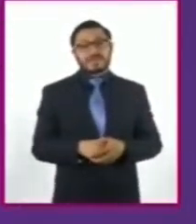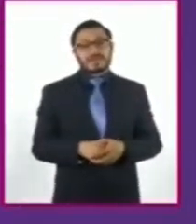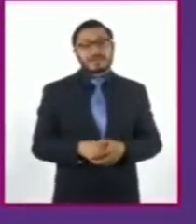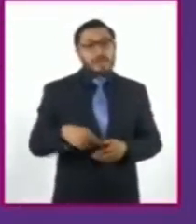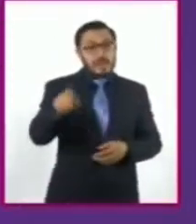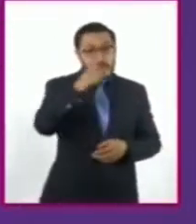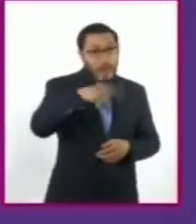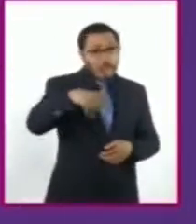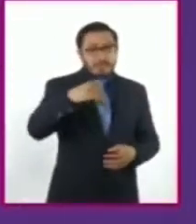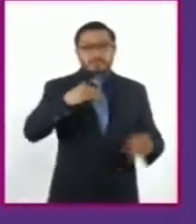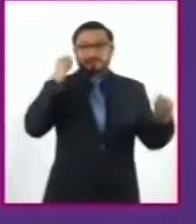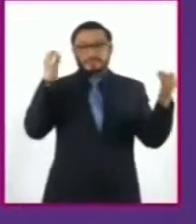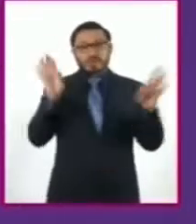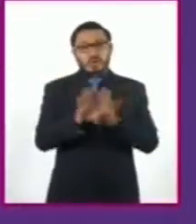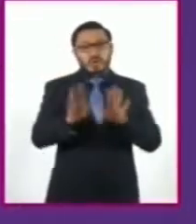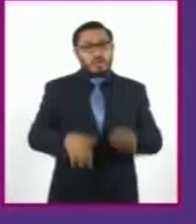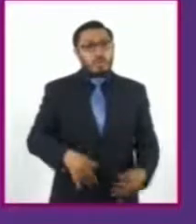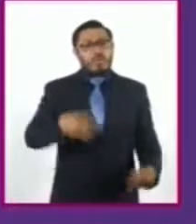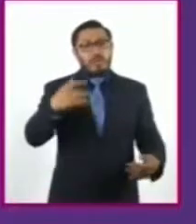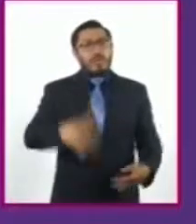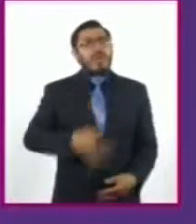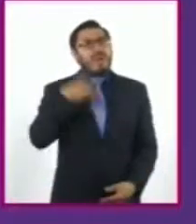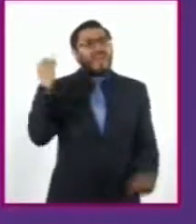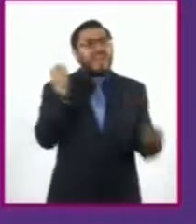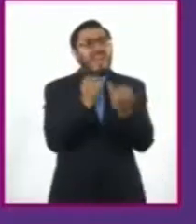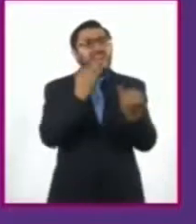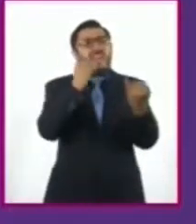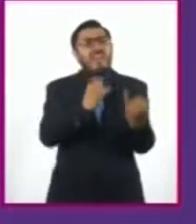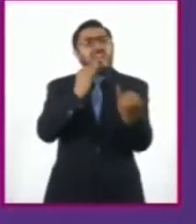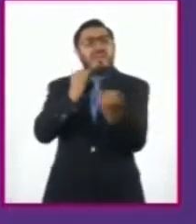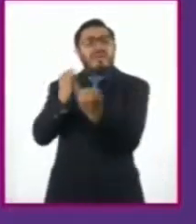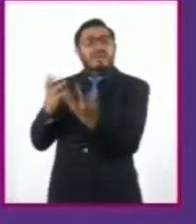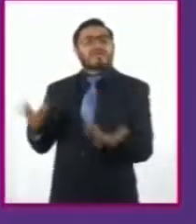¿Ustedes se identifican con algunos de estos personajes?